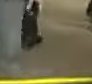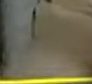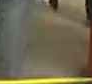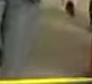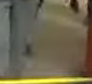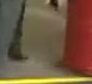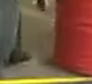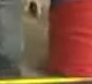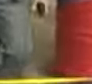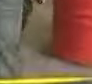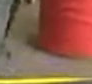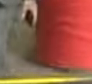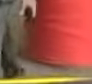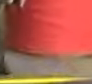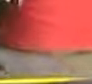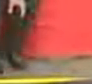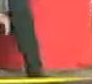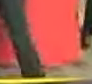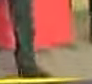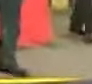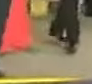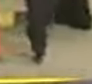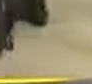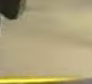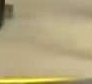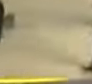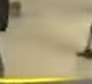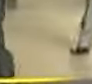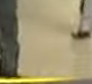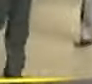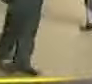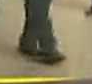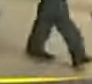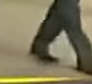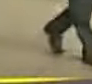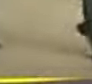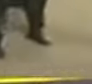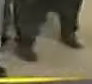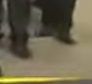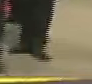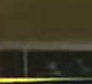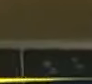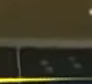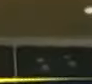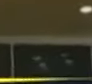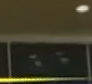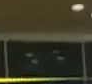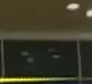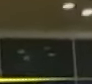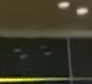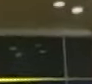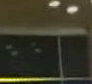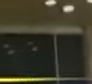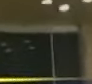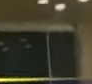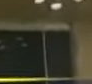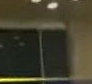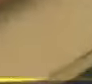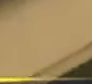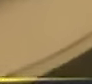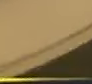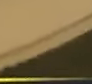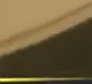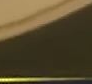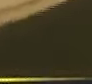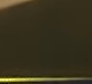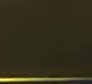cronograma electoral contra viento y marea. Vemos al presidente de la República, como ya lo hemos dicho, acercarse al Centro